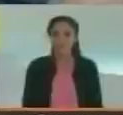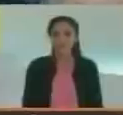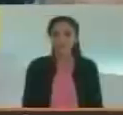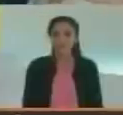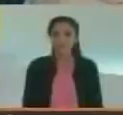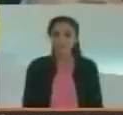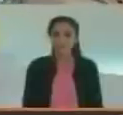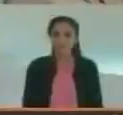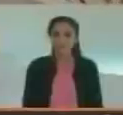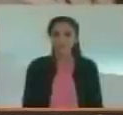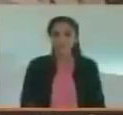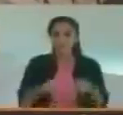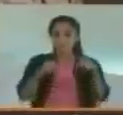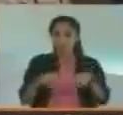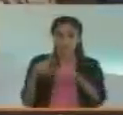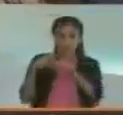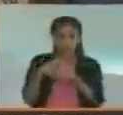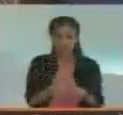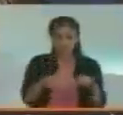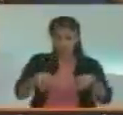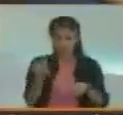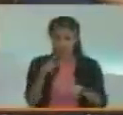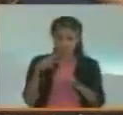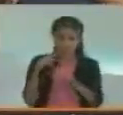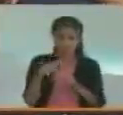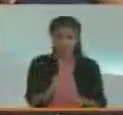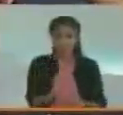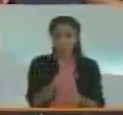Venezuela no se somete a chantaje.